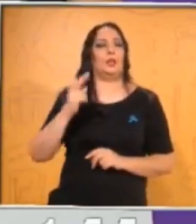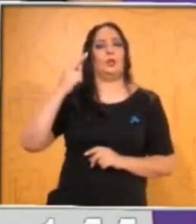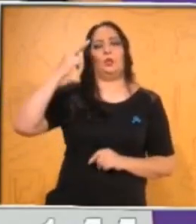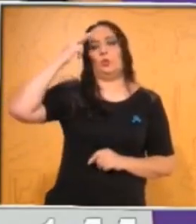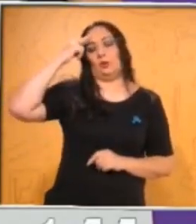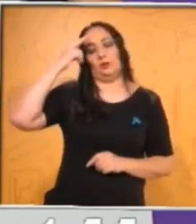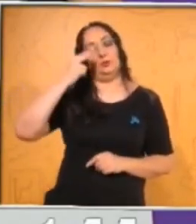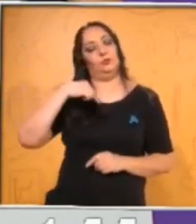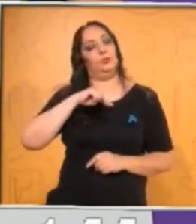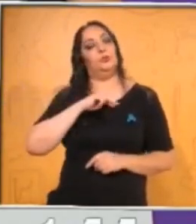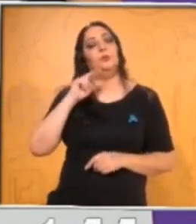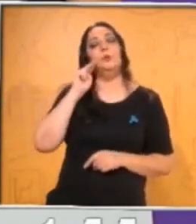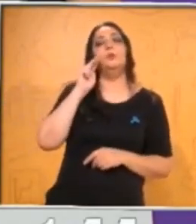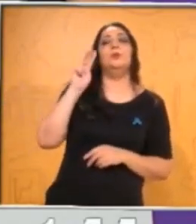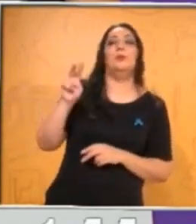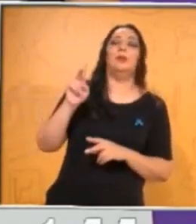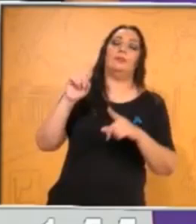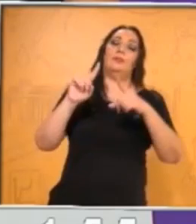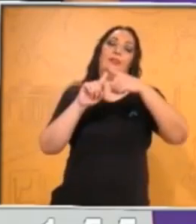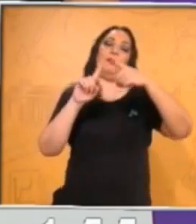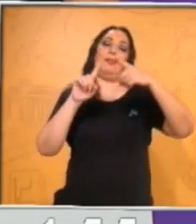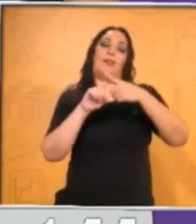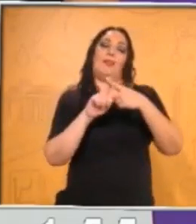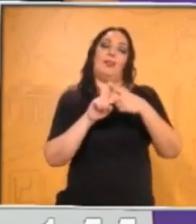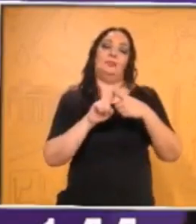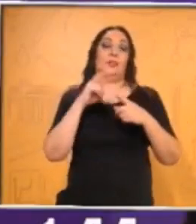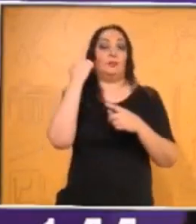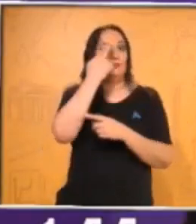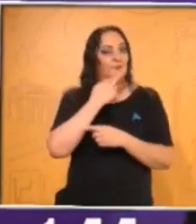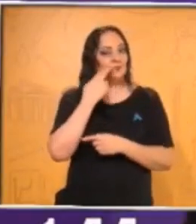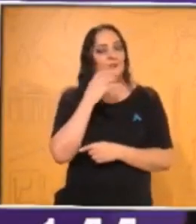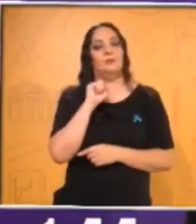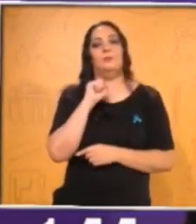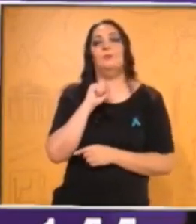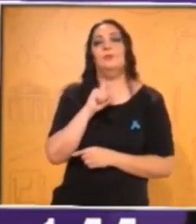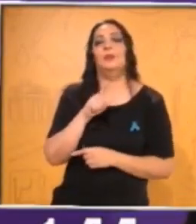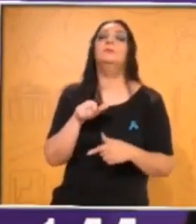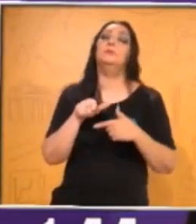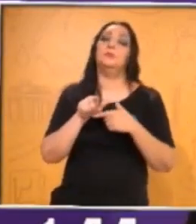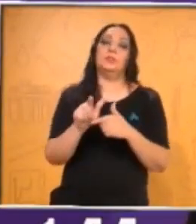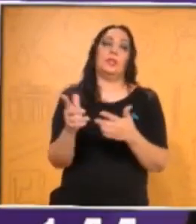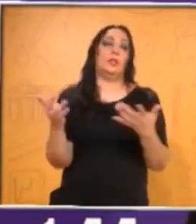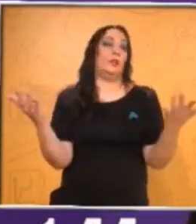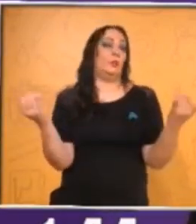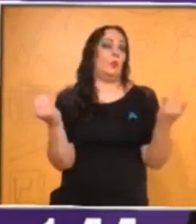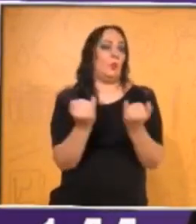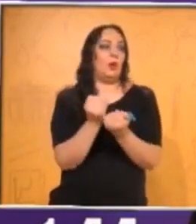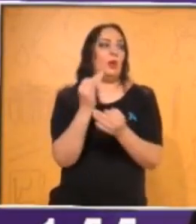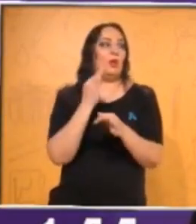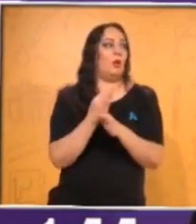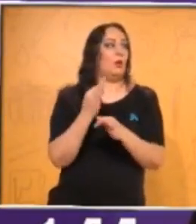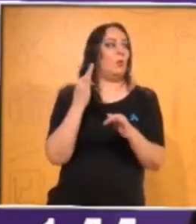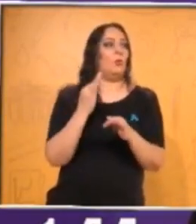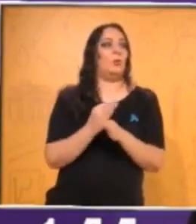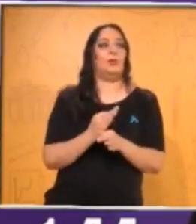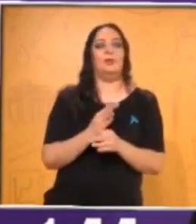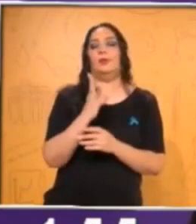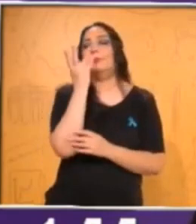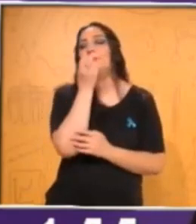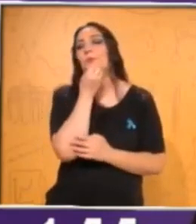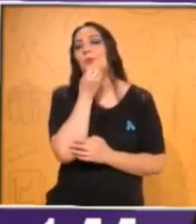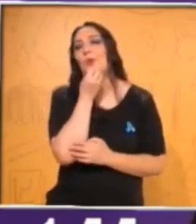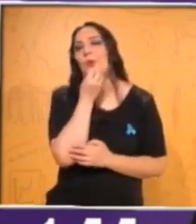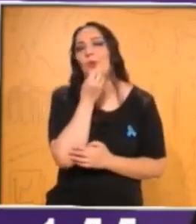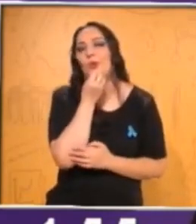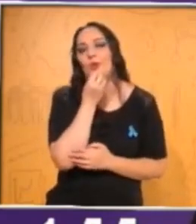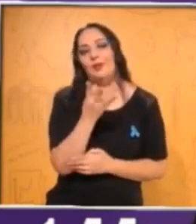que los vamos a estar viendo sus actividades, así que síganlas haciendo como hasta ahorita, súper bonita, súper dedicado, y